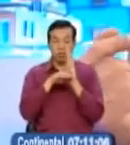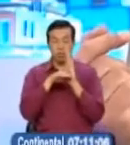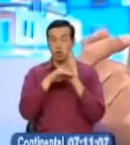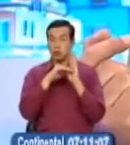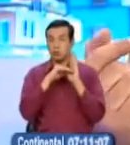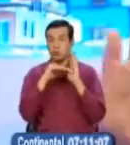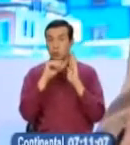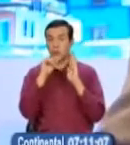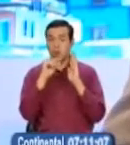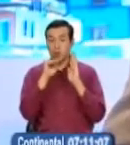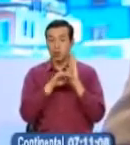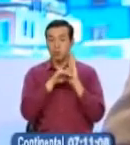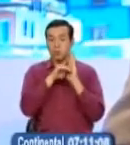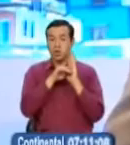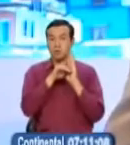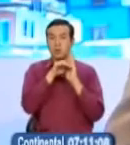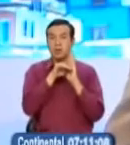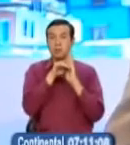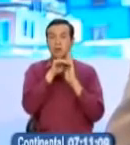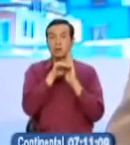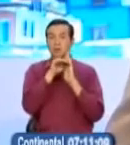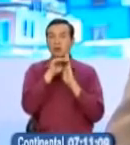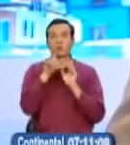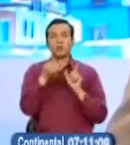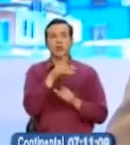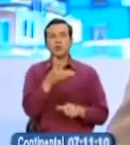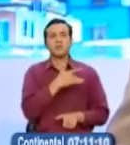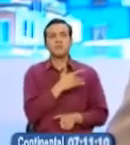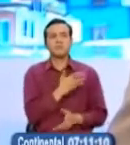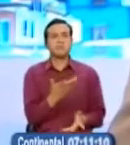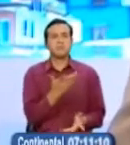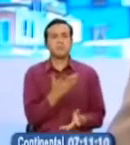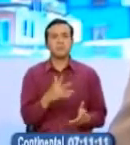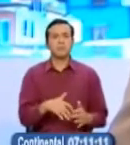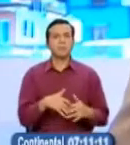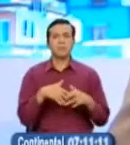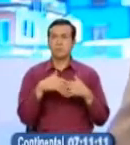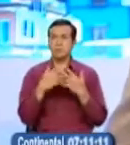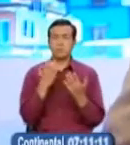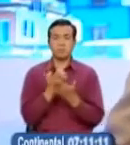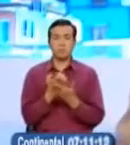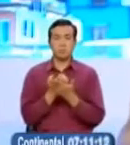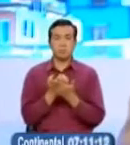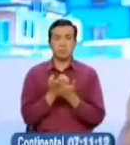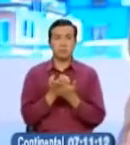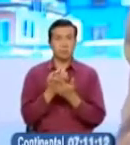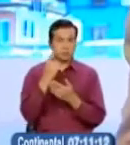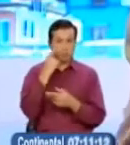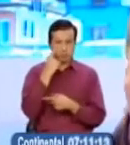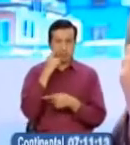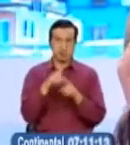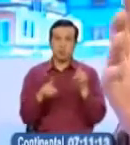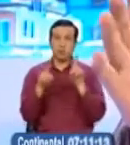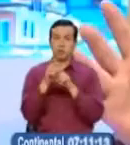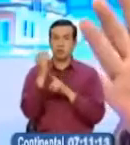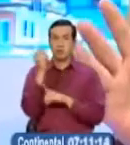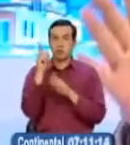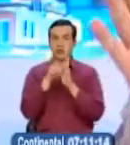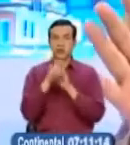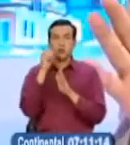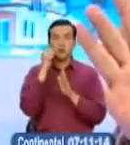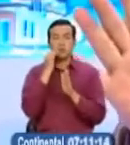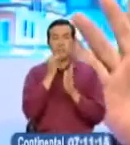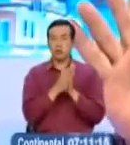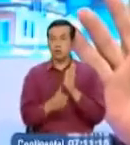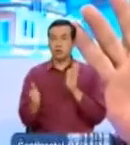y estamos subiendo, es ver el comportamiento de la gente y cómo eso influye en la reactivación económica. Veamos este dato de los depósitos a largo plazo.